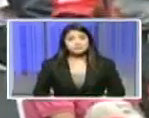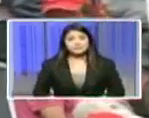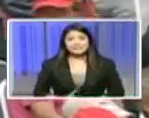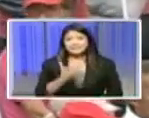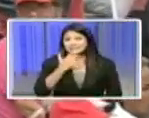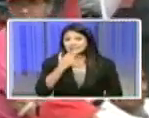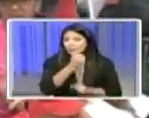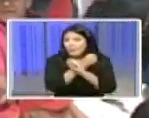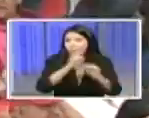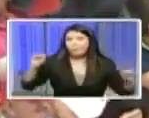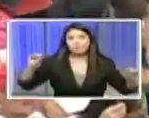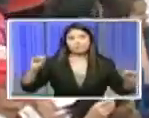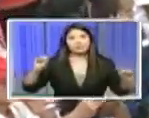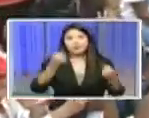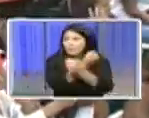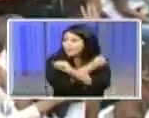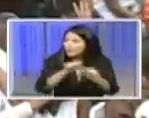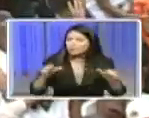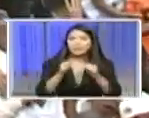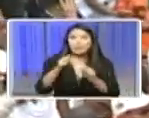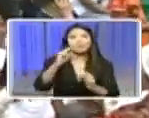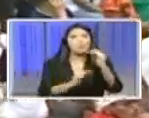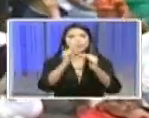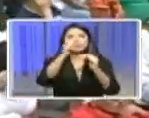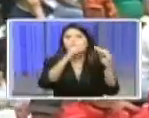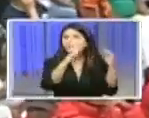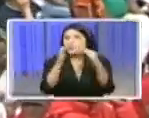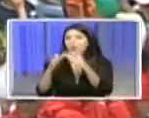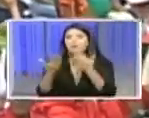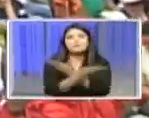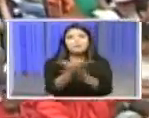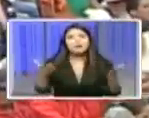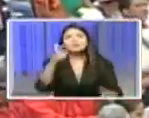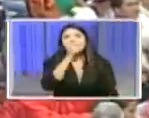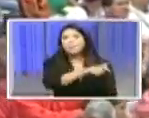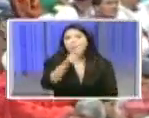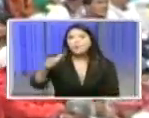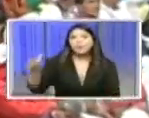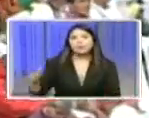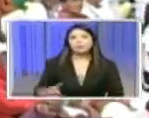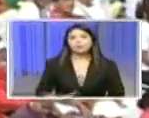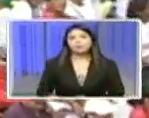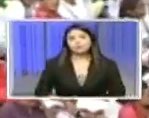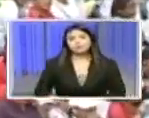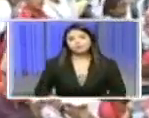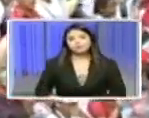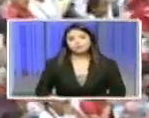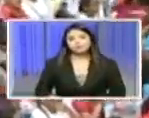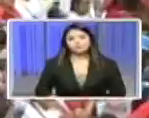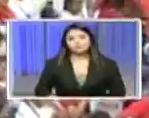casi imposible continuar construyendo viviendas para el pueblo y para la clase media.